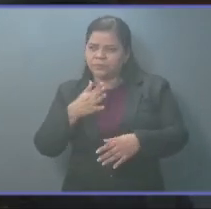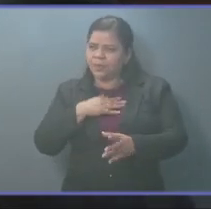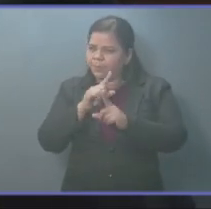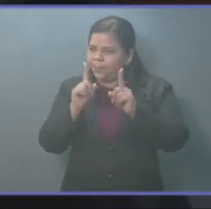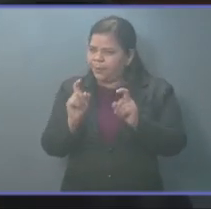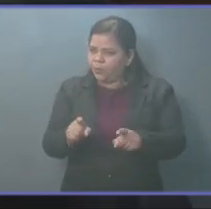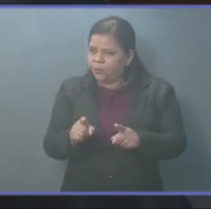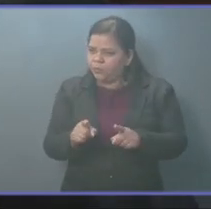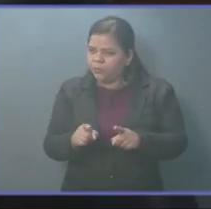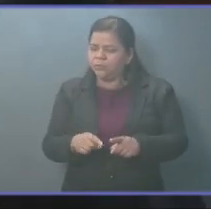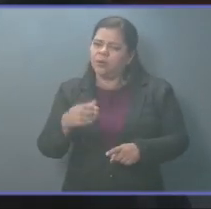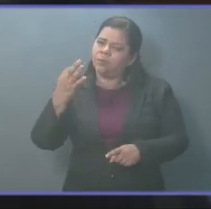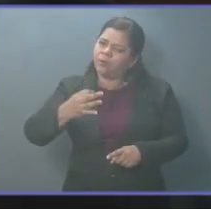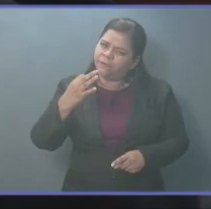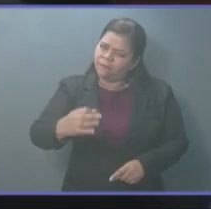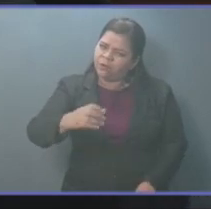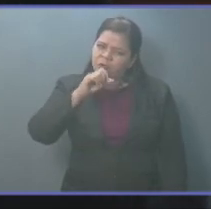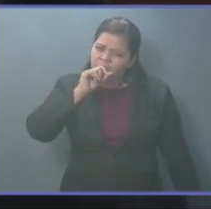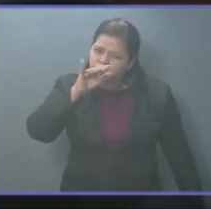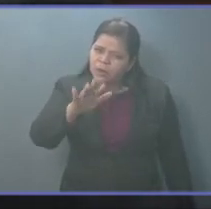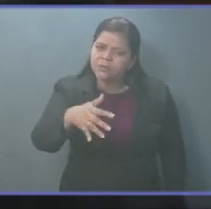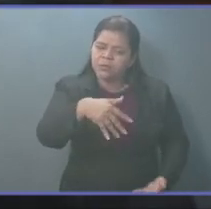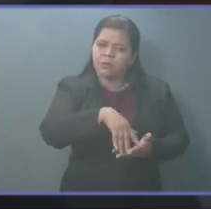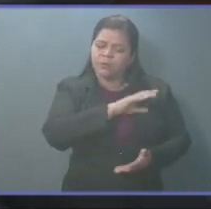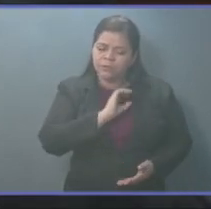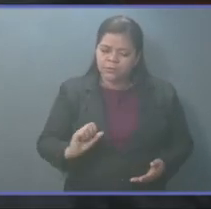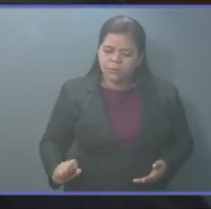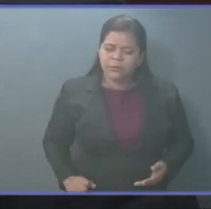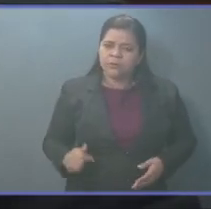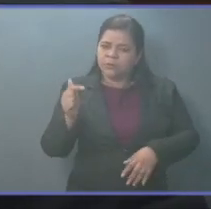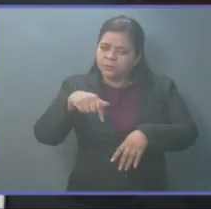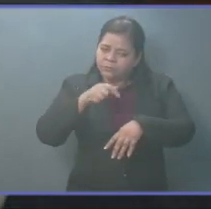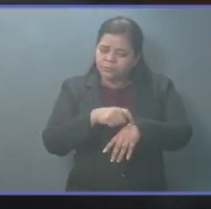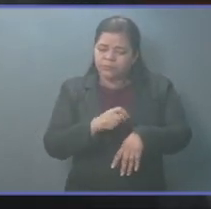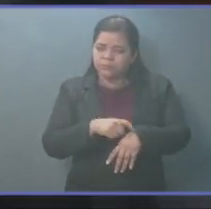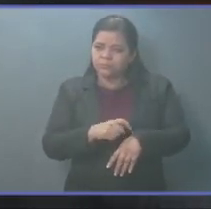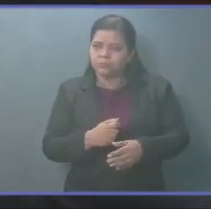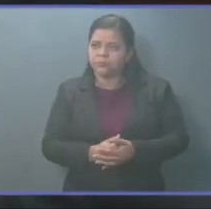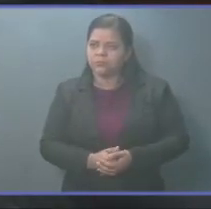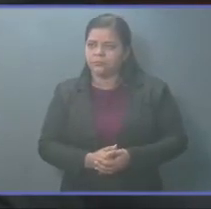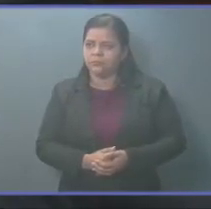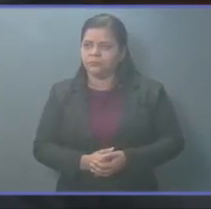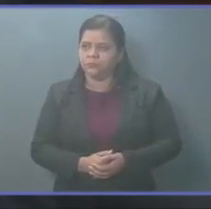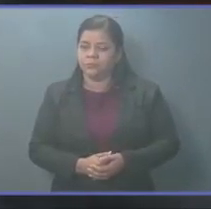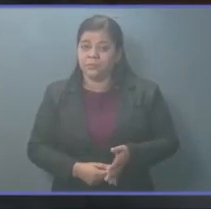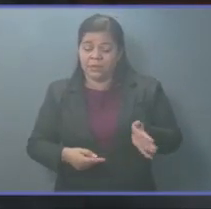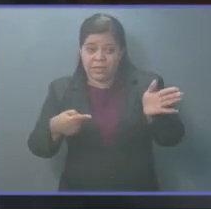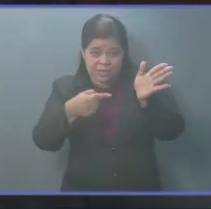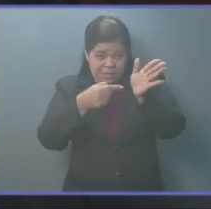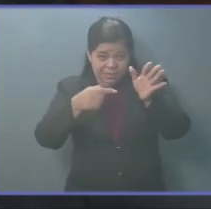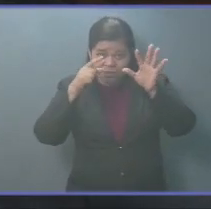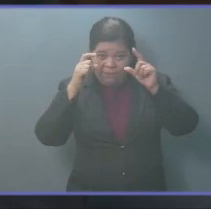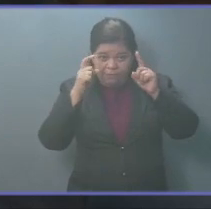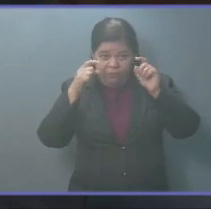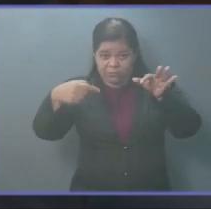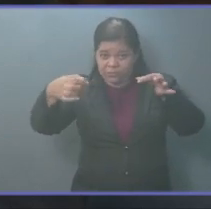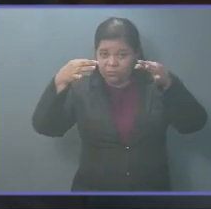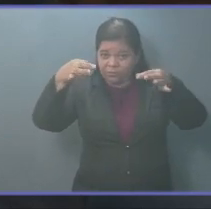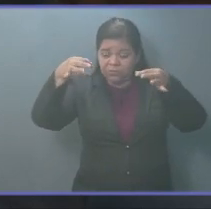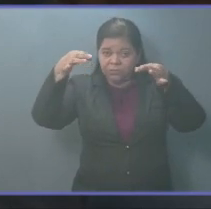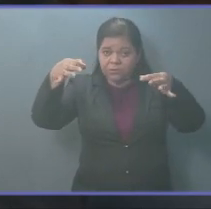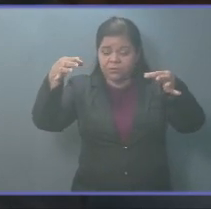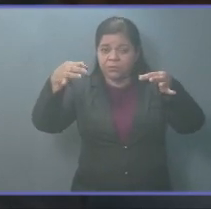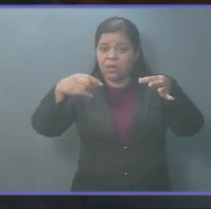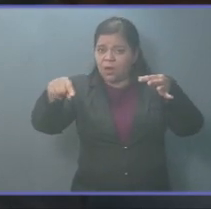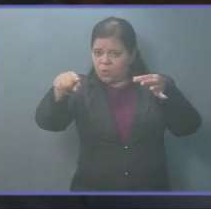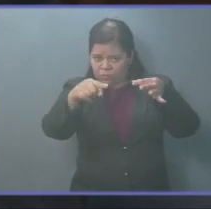pregunto, respóndale al pueblo salvadoreño en este momento, si esta fotografía que